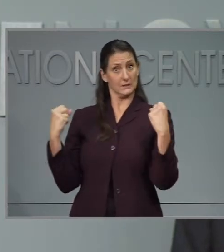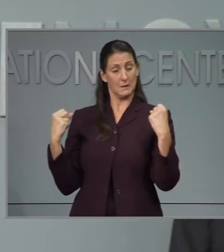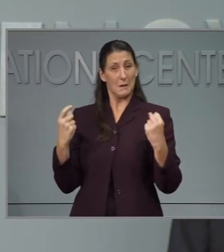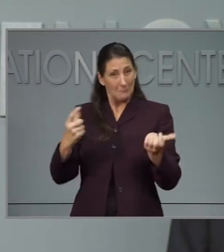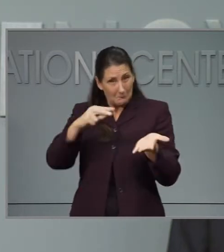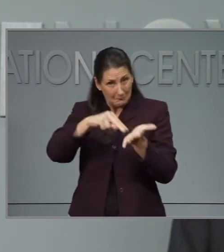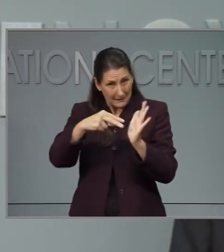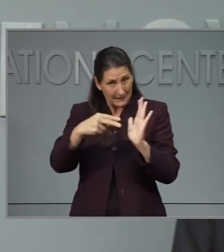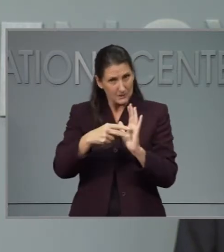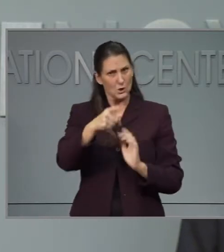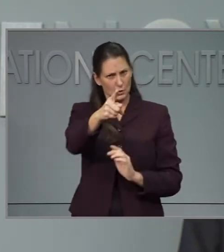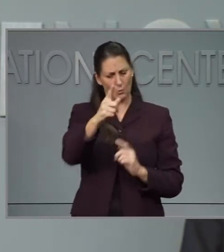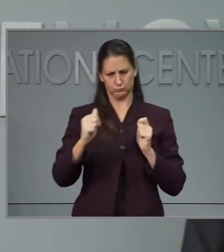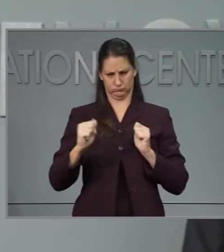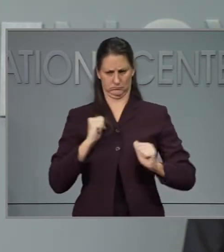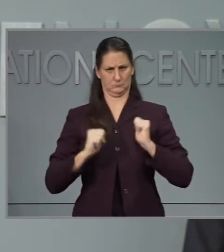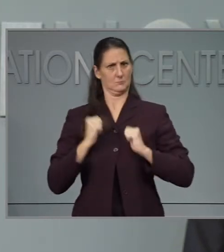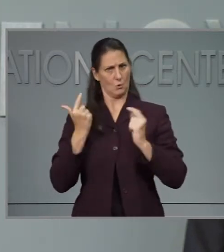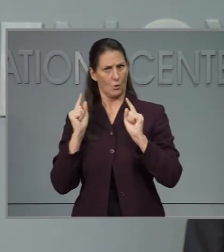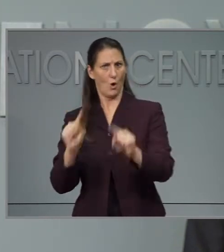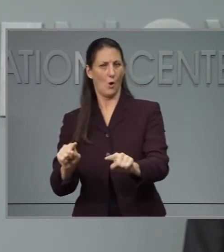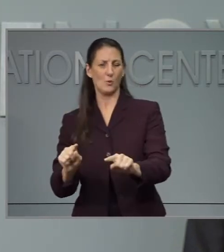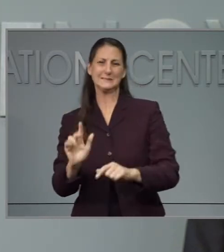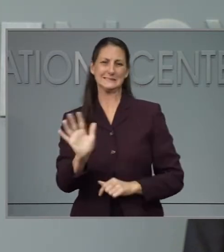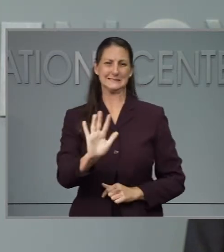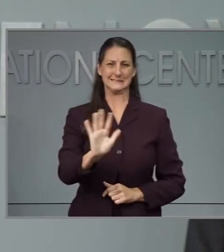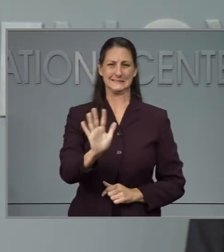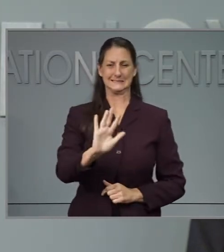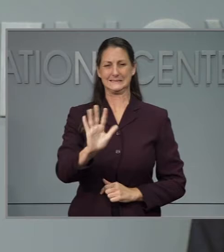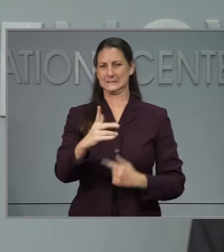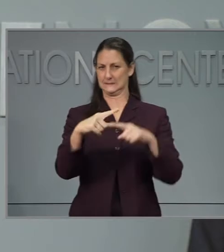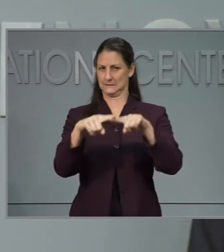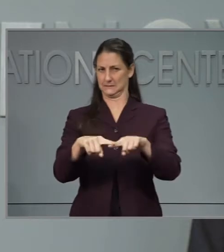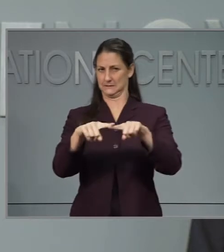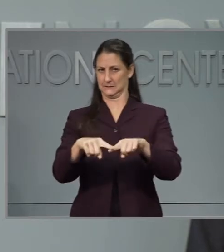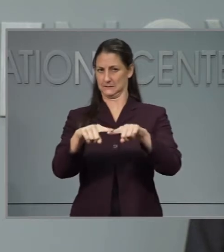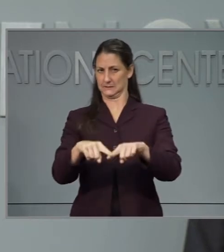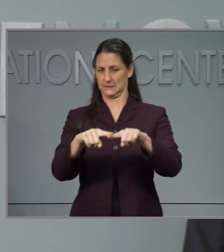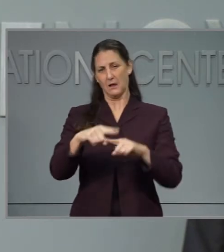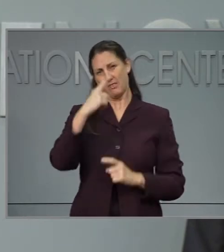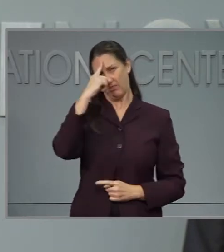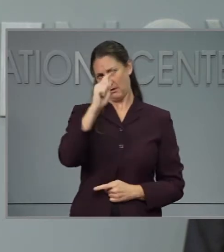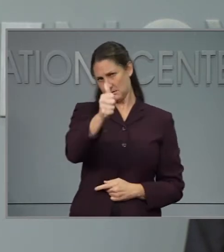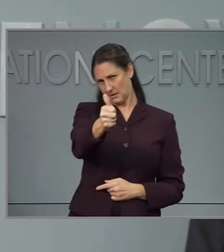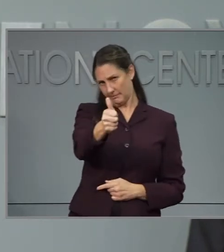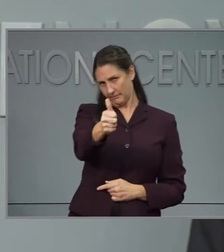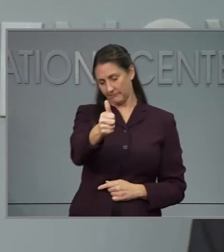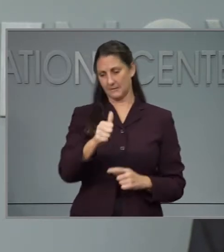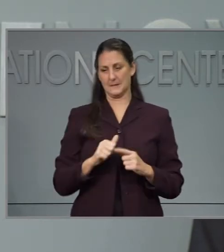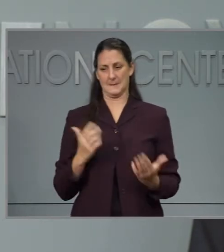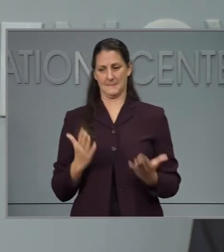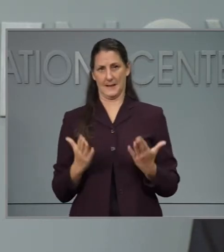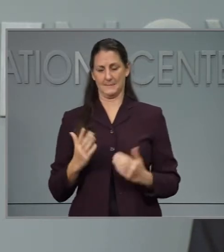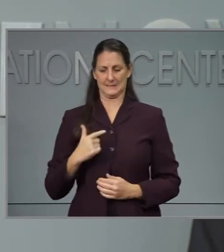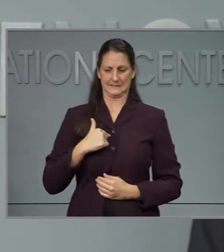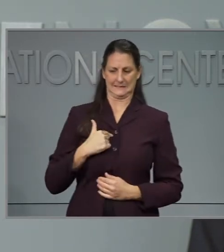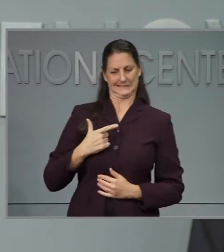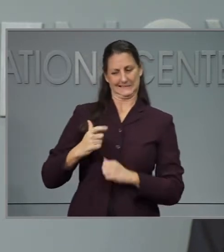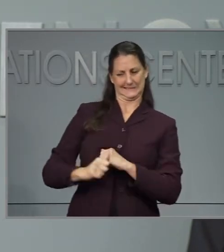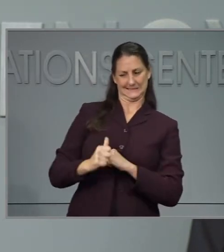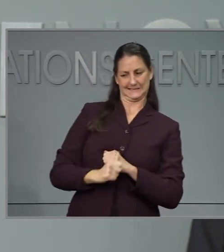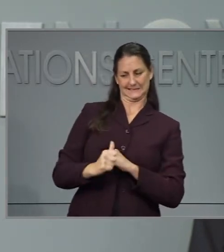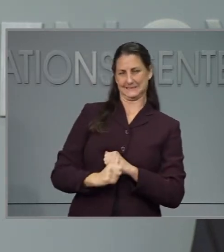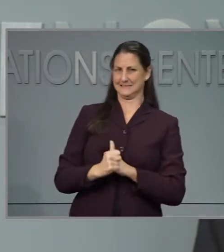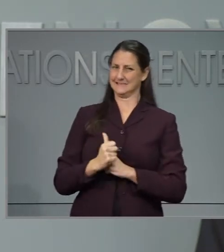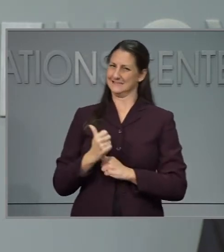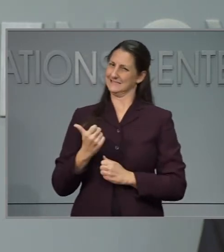que piensen en su propia situación personal de salud o de la de su familia. Sabemos que más de la mitad de los